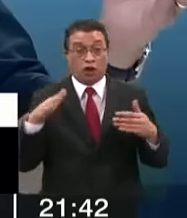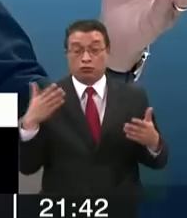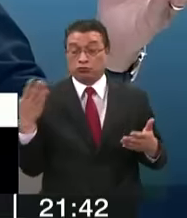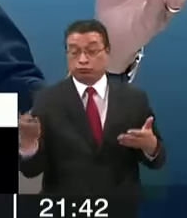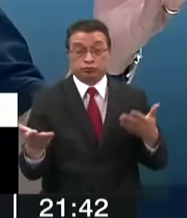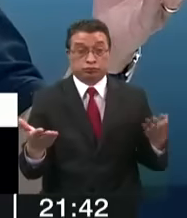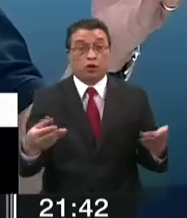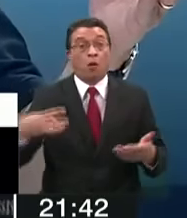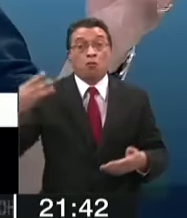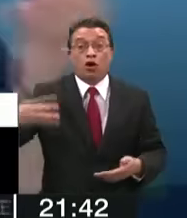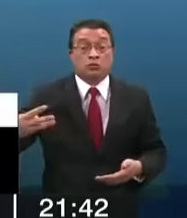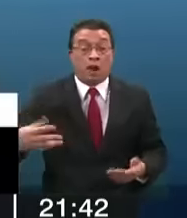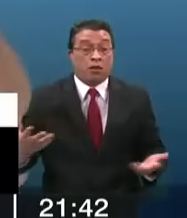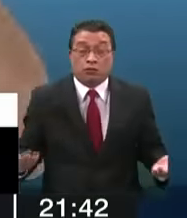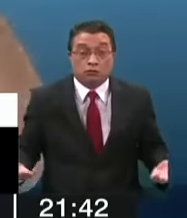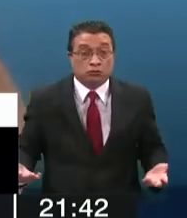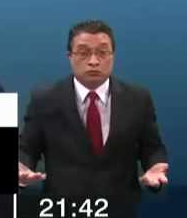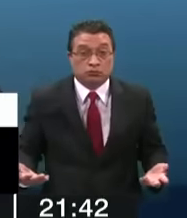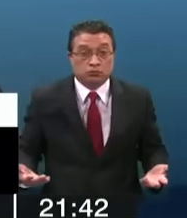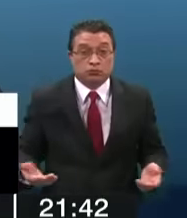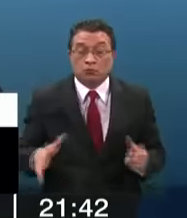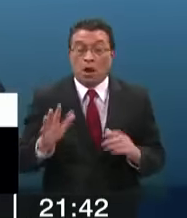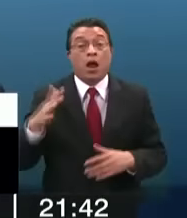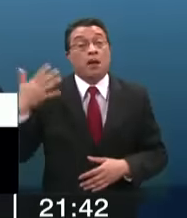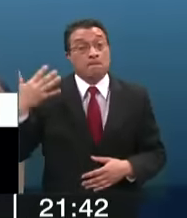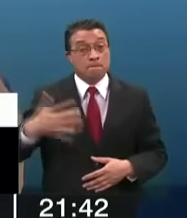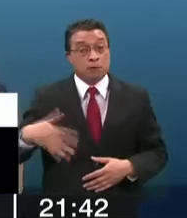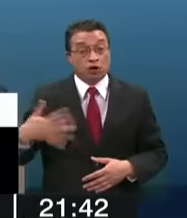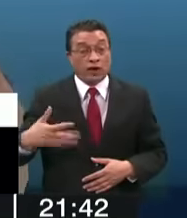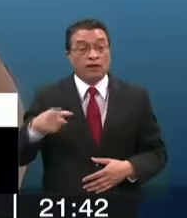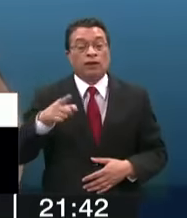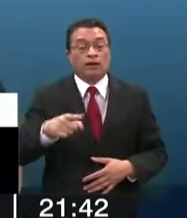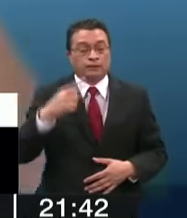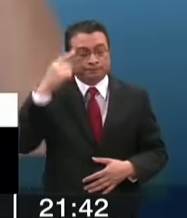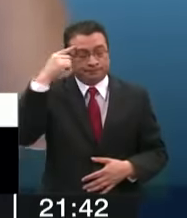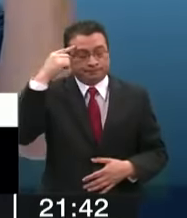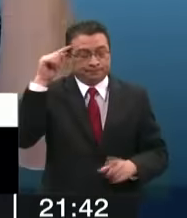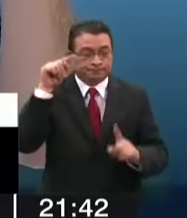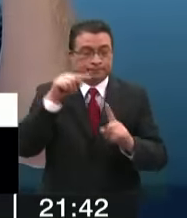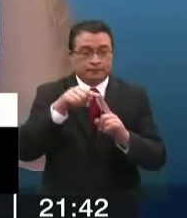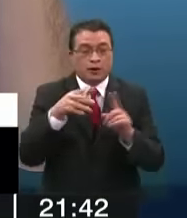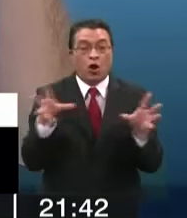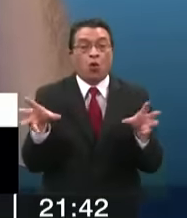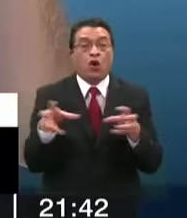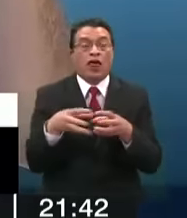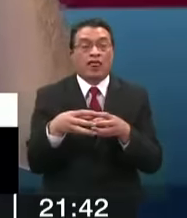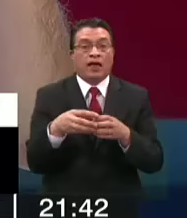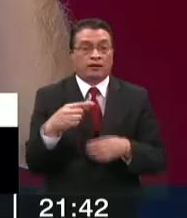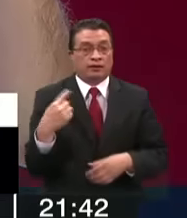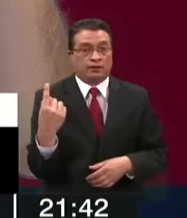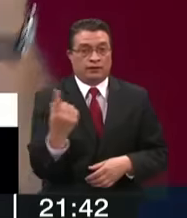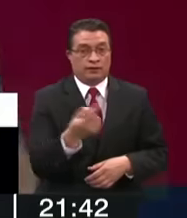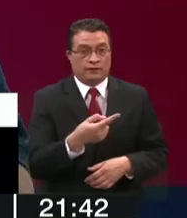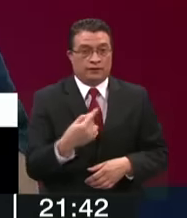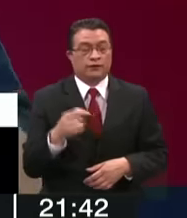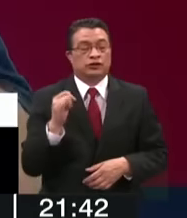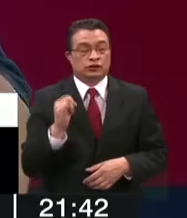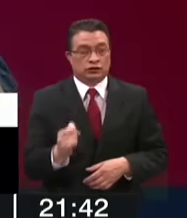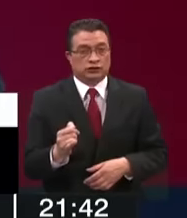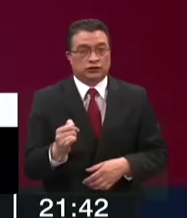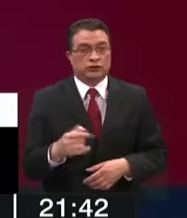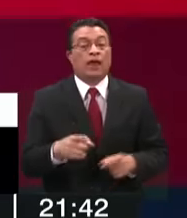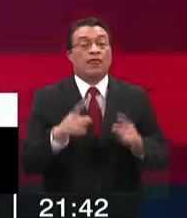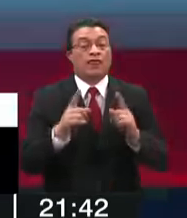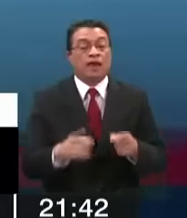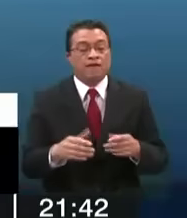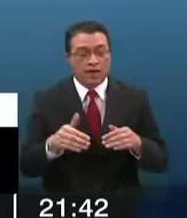las municipales. Sí, lo importante es la vocación de unidad entre el centro y la izquierda. Que tenemos que